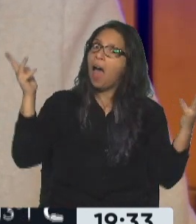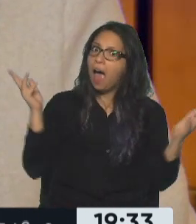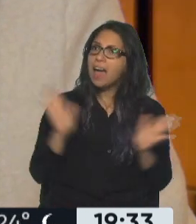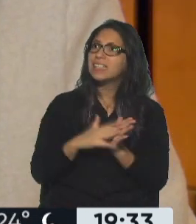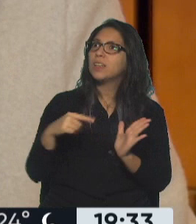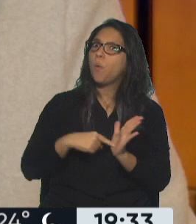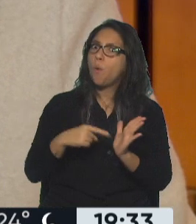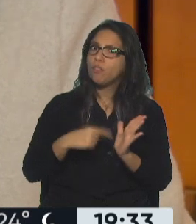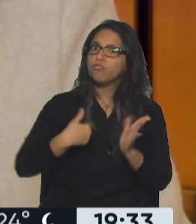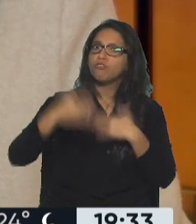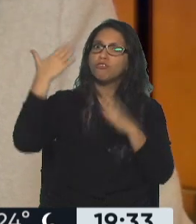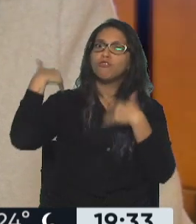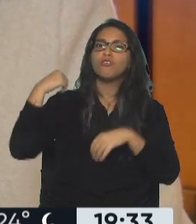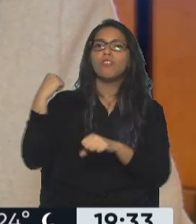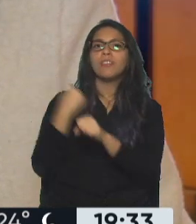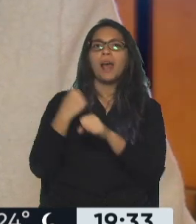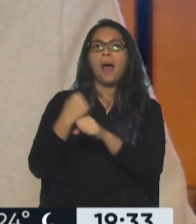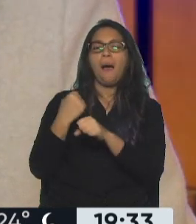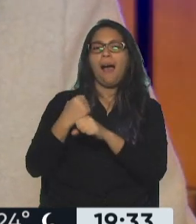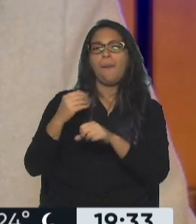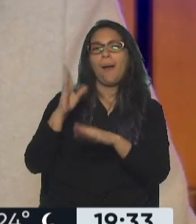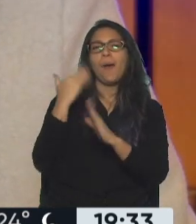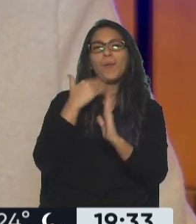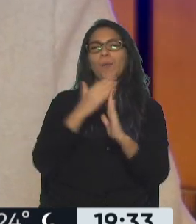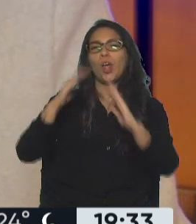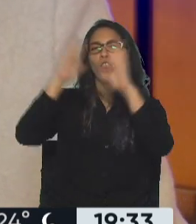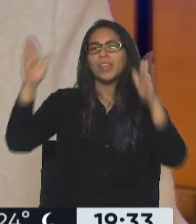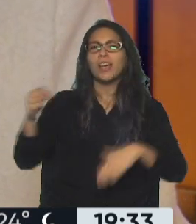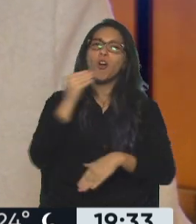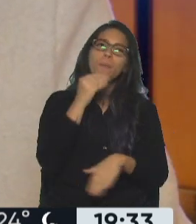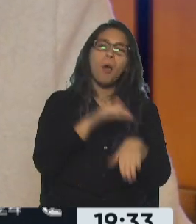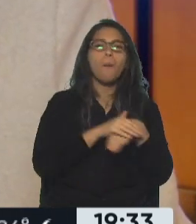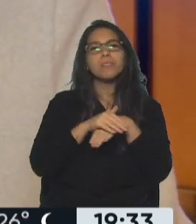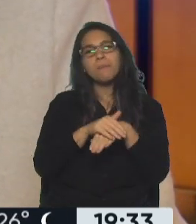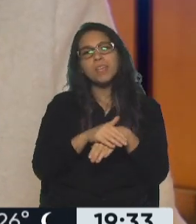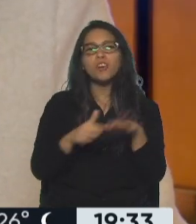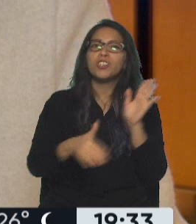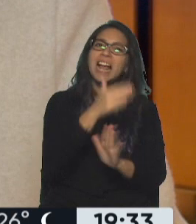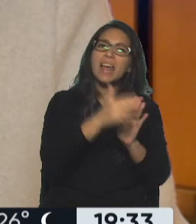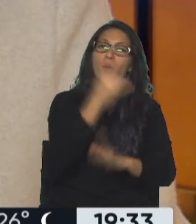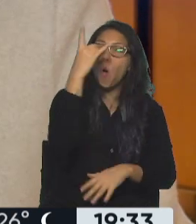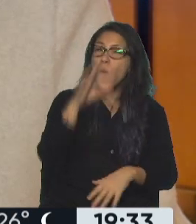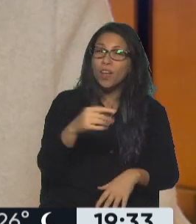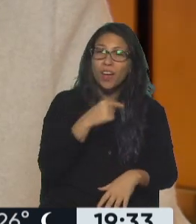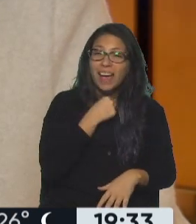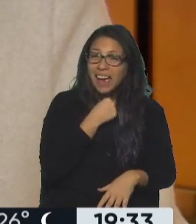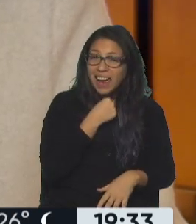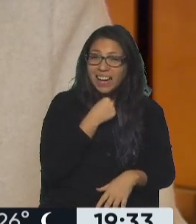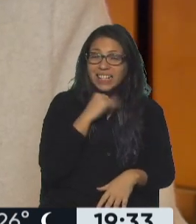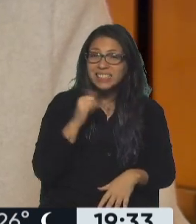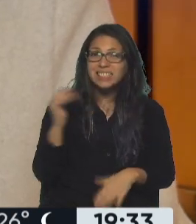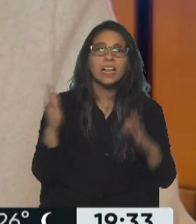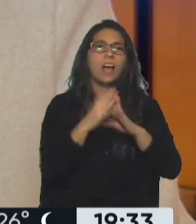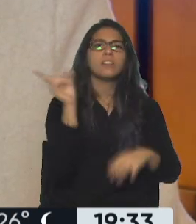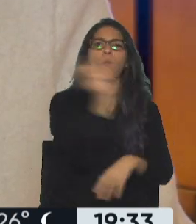Ese cuento yo trabajaba en la biblioteca Miguel cané yo comía con mis amigos salía Pero lo único que quería era volver